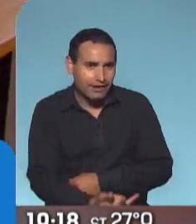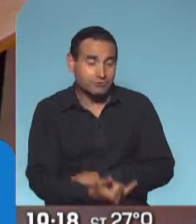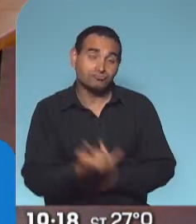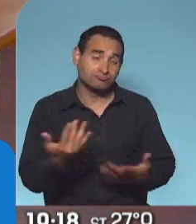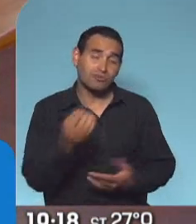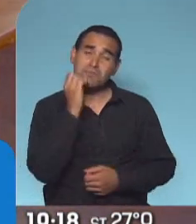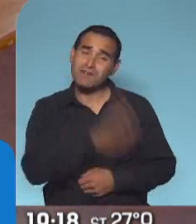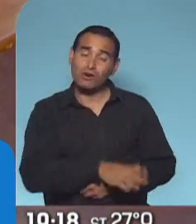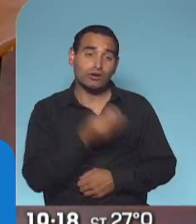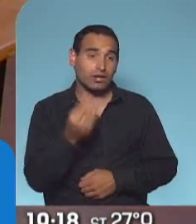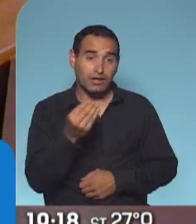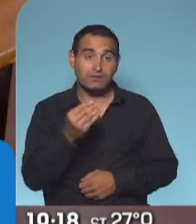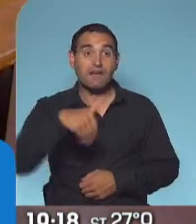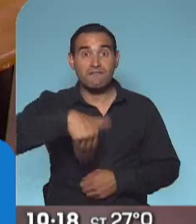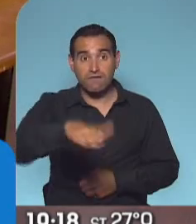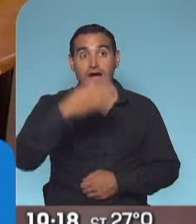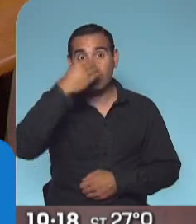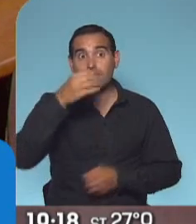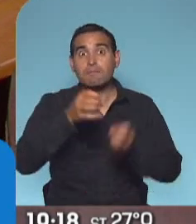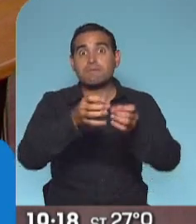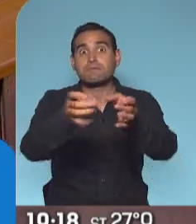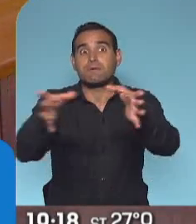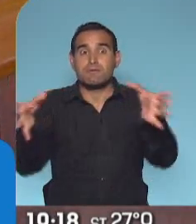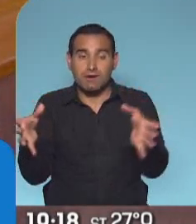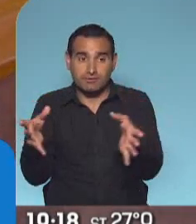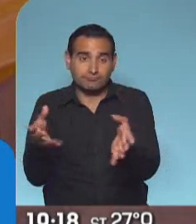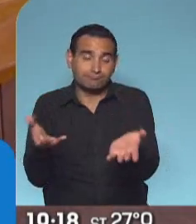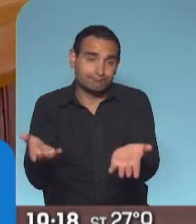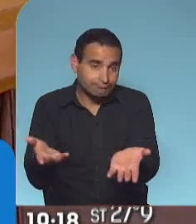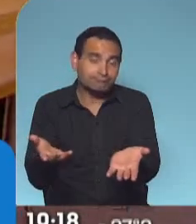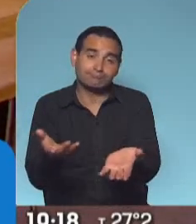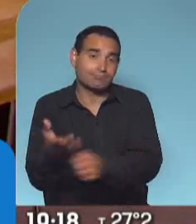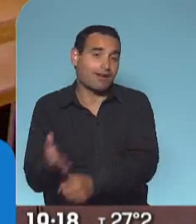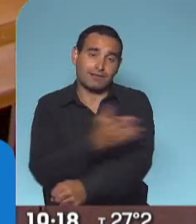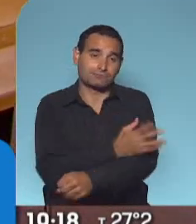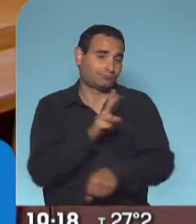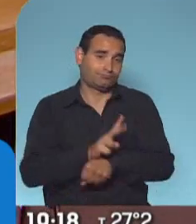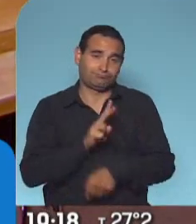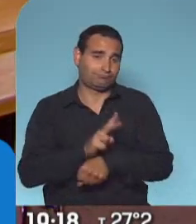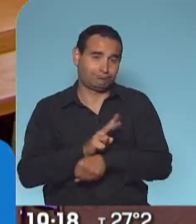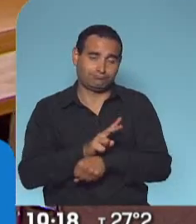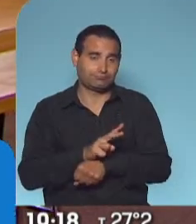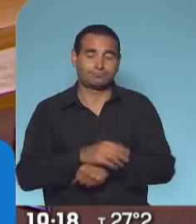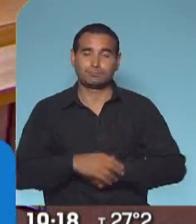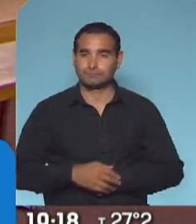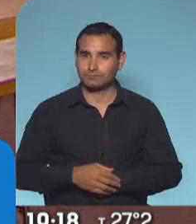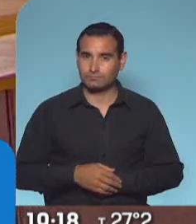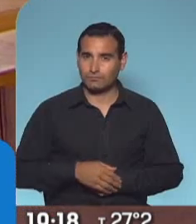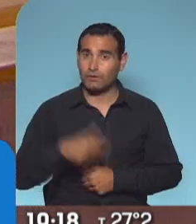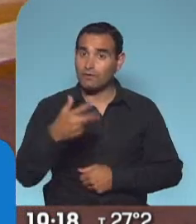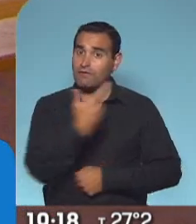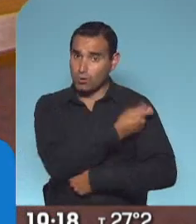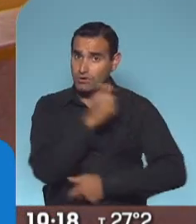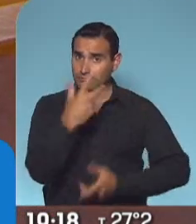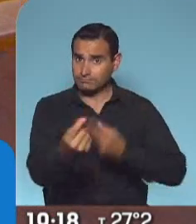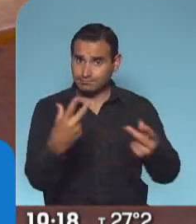podemos hacer, si va a haber circulando varios virus respiratorios o bacterias, protegernos con aquellas que podemos. ¿Y se va a anticipar esa vacunación